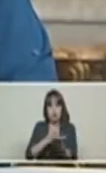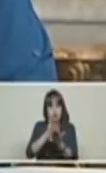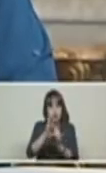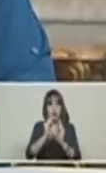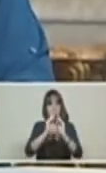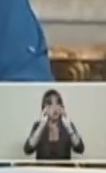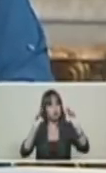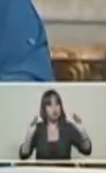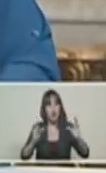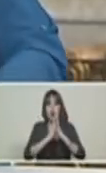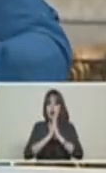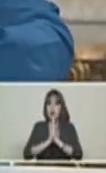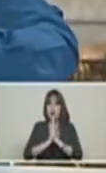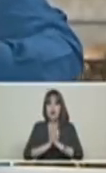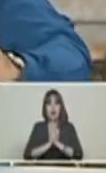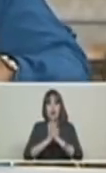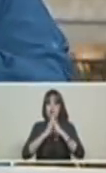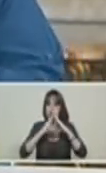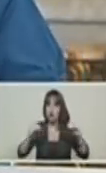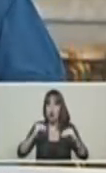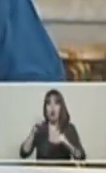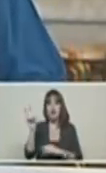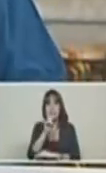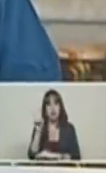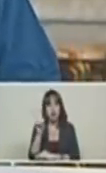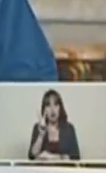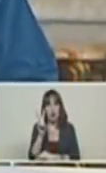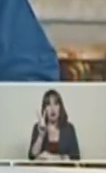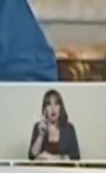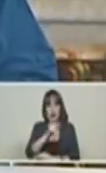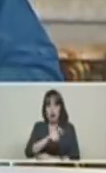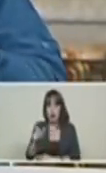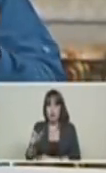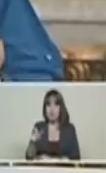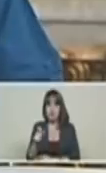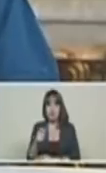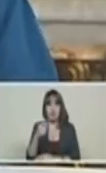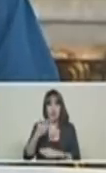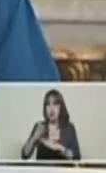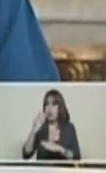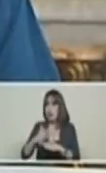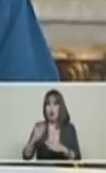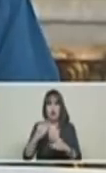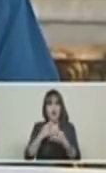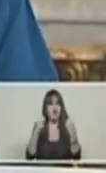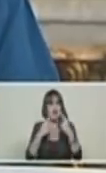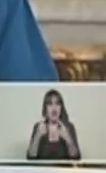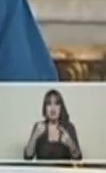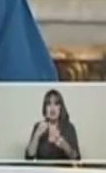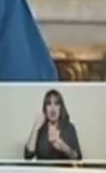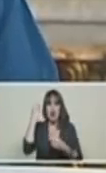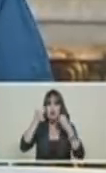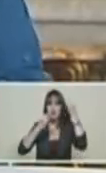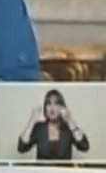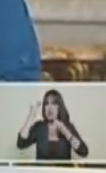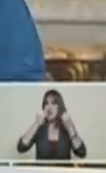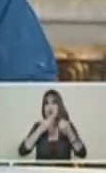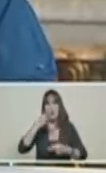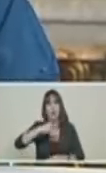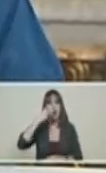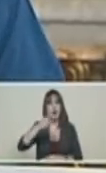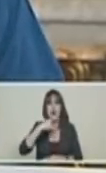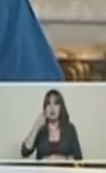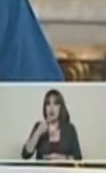Venezuela entera, a toda Venezuela, más allá de las diferencias políticas, ideológicas, más allá de